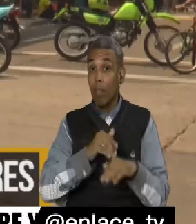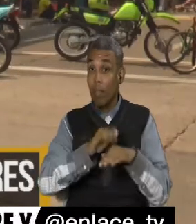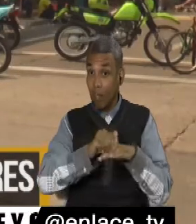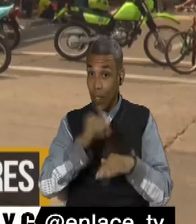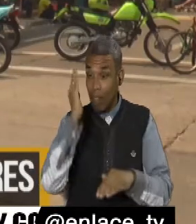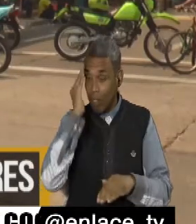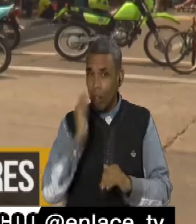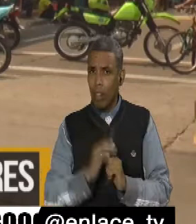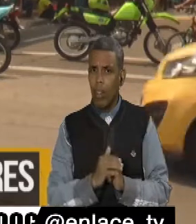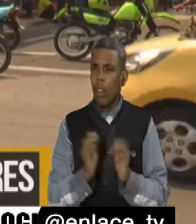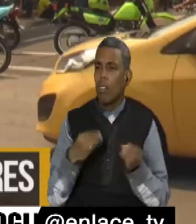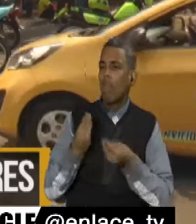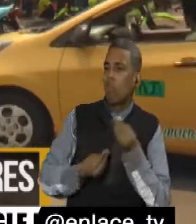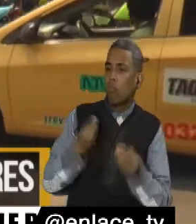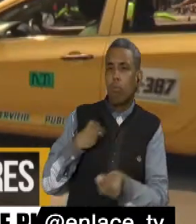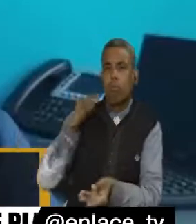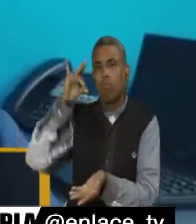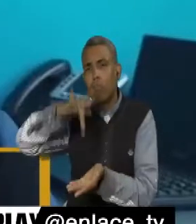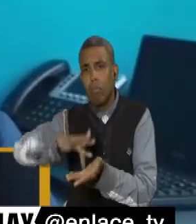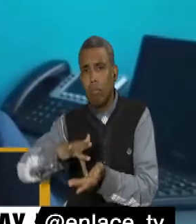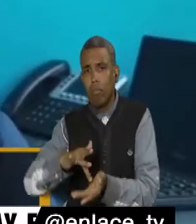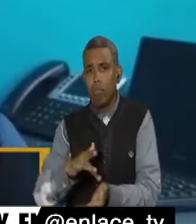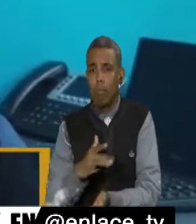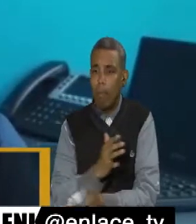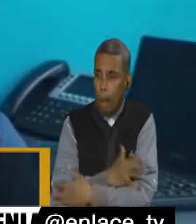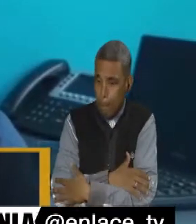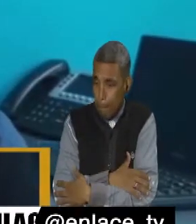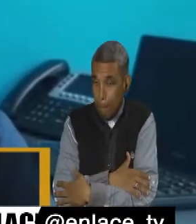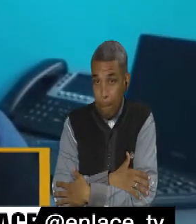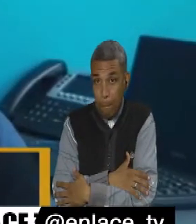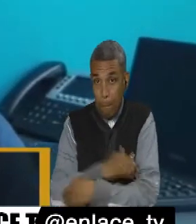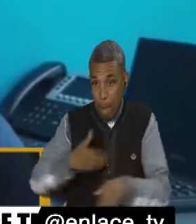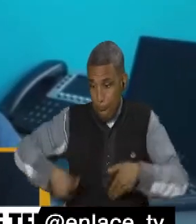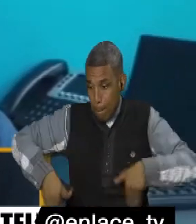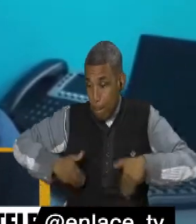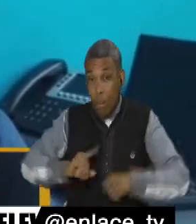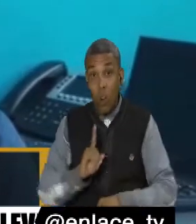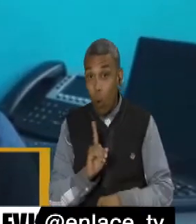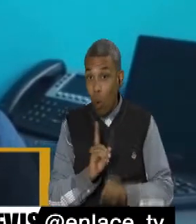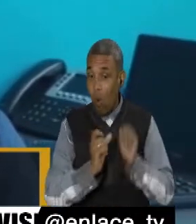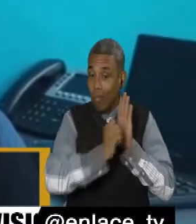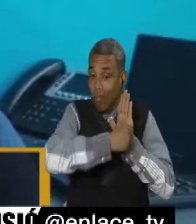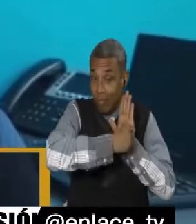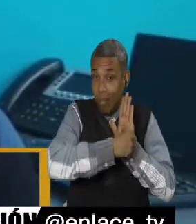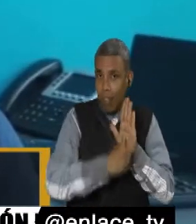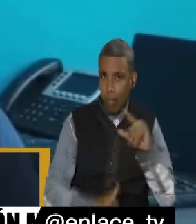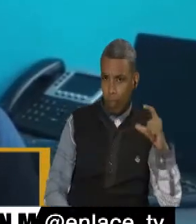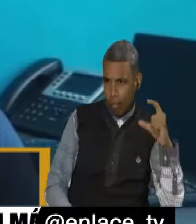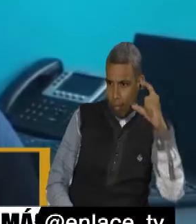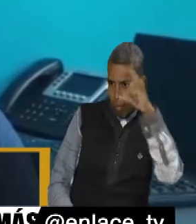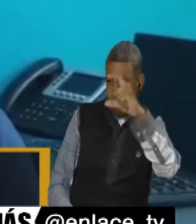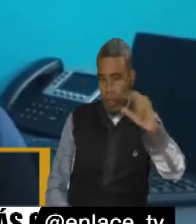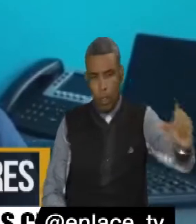para acceder a este beneficio. Es importante que lleven su documento de identidad, su cédula,